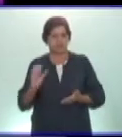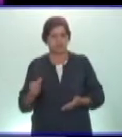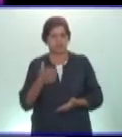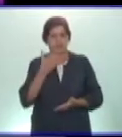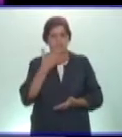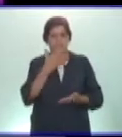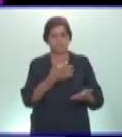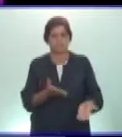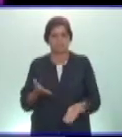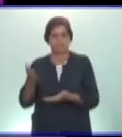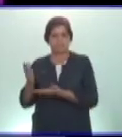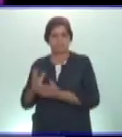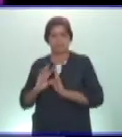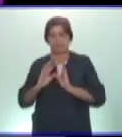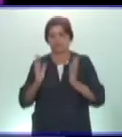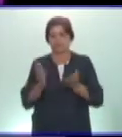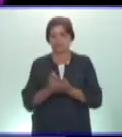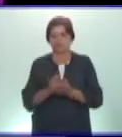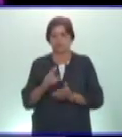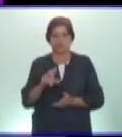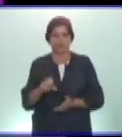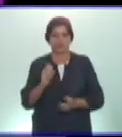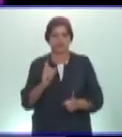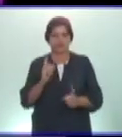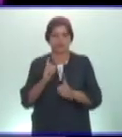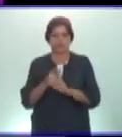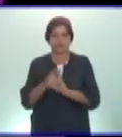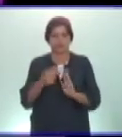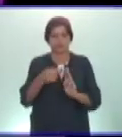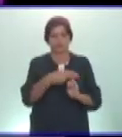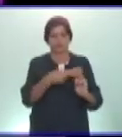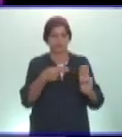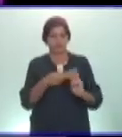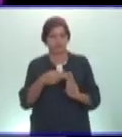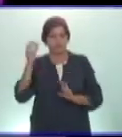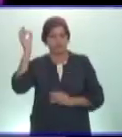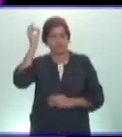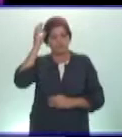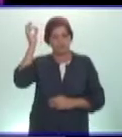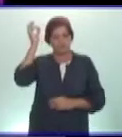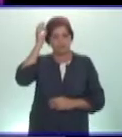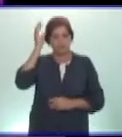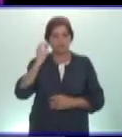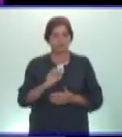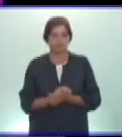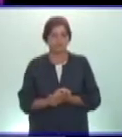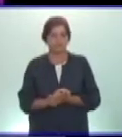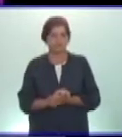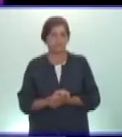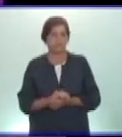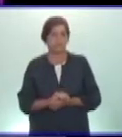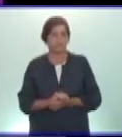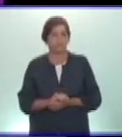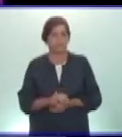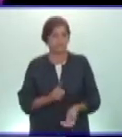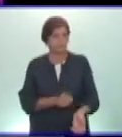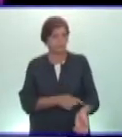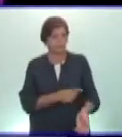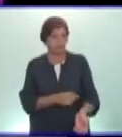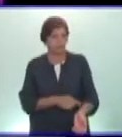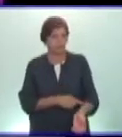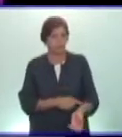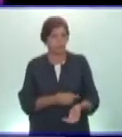Bienvenidos todos a este nuevo encuentro con la asignatura Lengua Española. De inmediato, y como es habitual, vamos